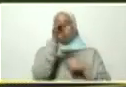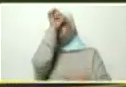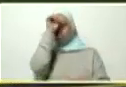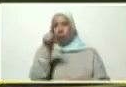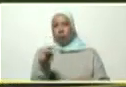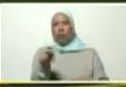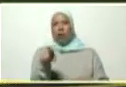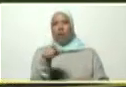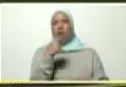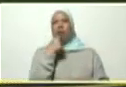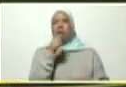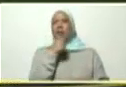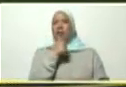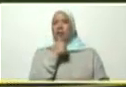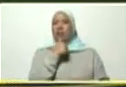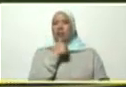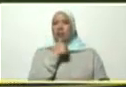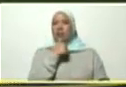con agua naón